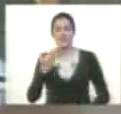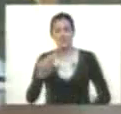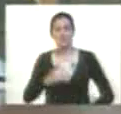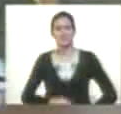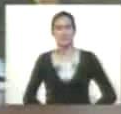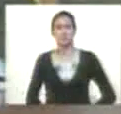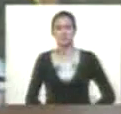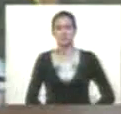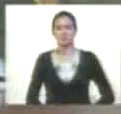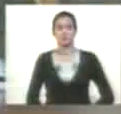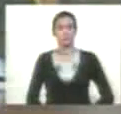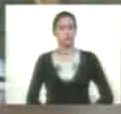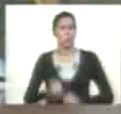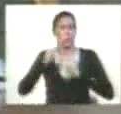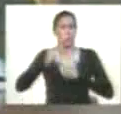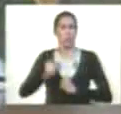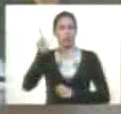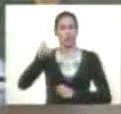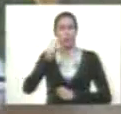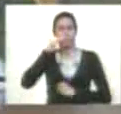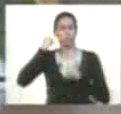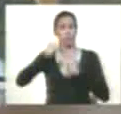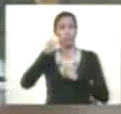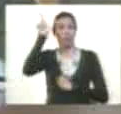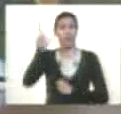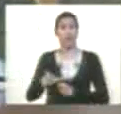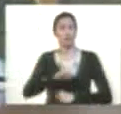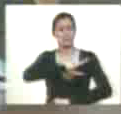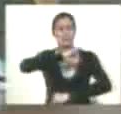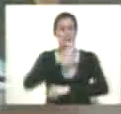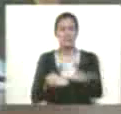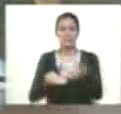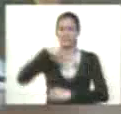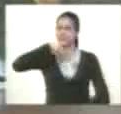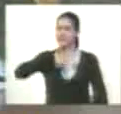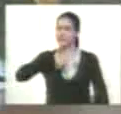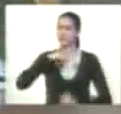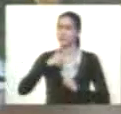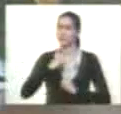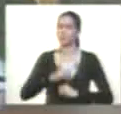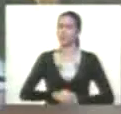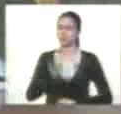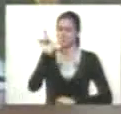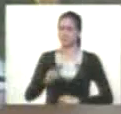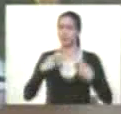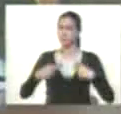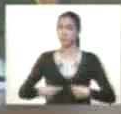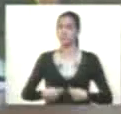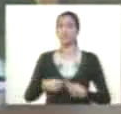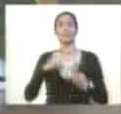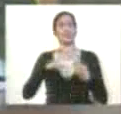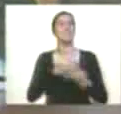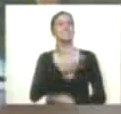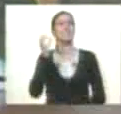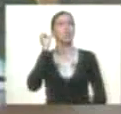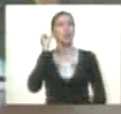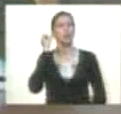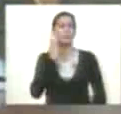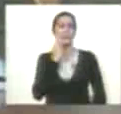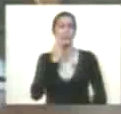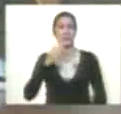Hugo de los Reyes, el roble del llano, es un roble. Qué fortaleza de ser humano. Y a doña Elena también un